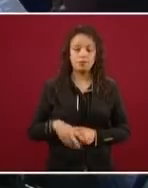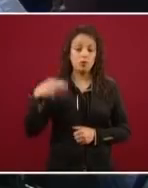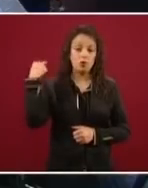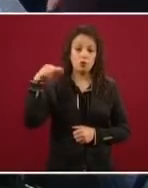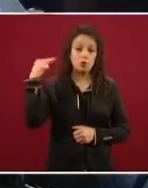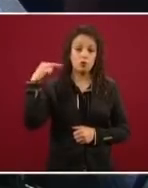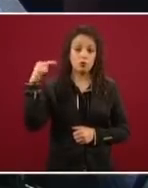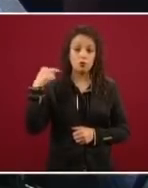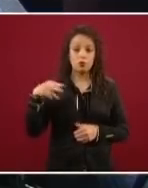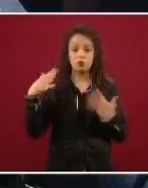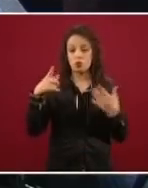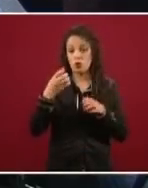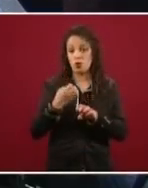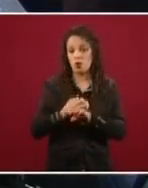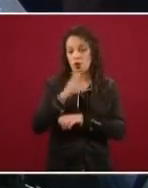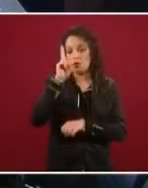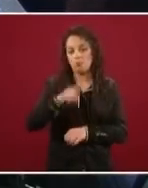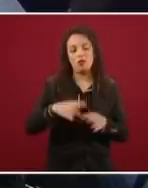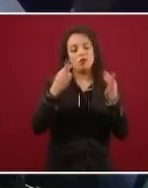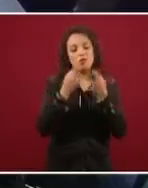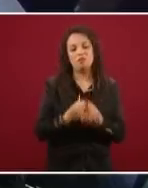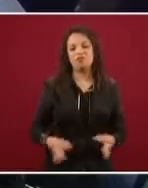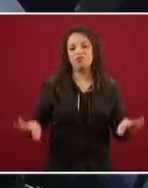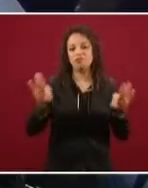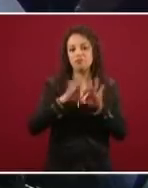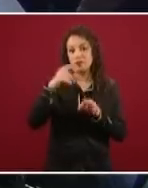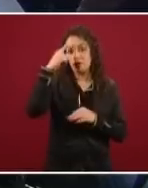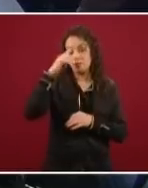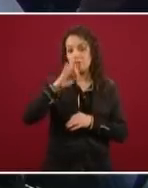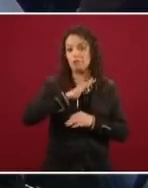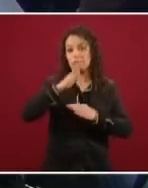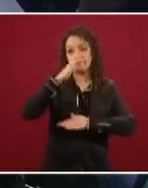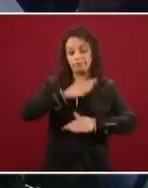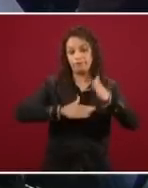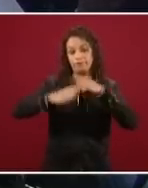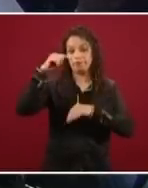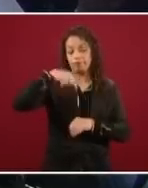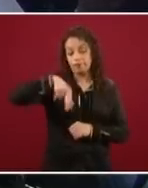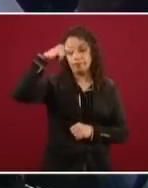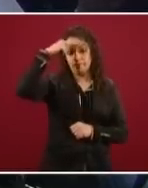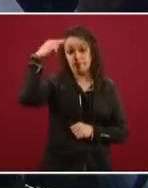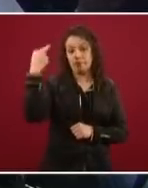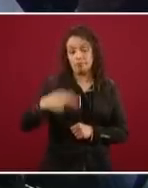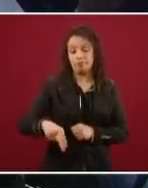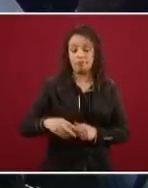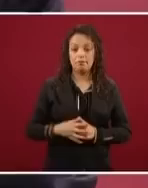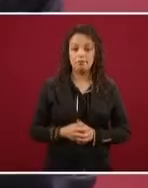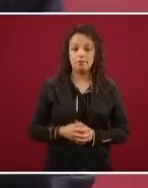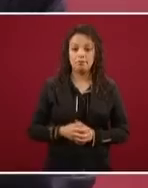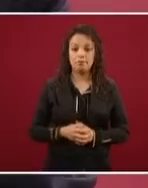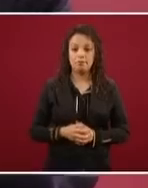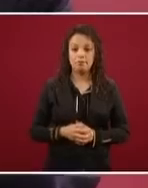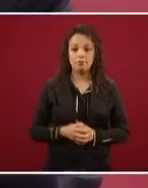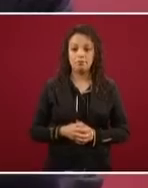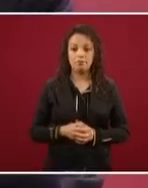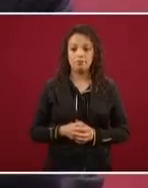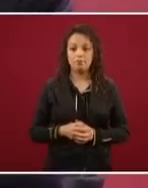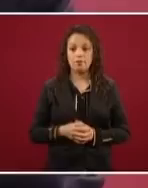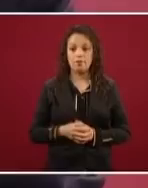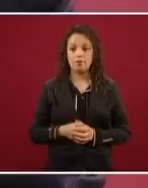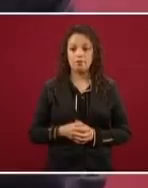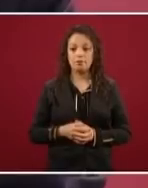un estado importantísimo para el desarrollo de méxico tenemos nosotros compromiso